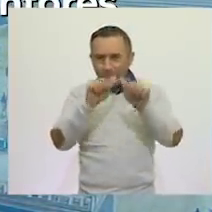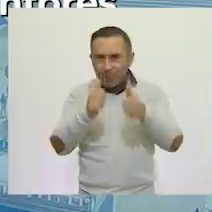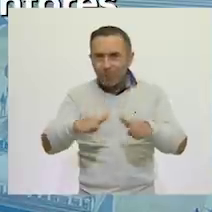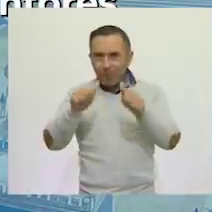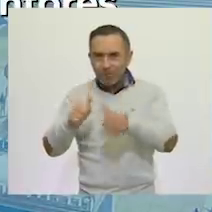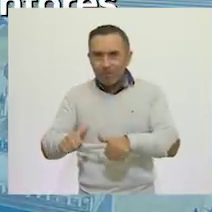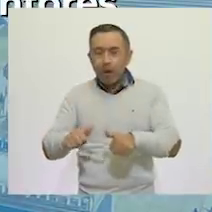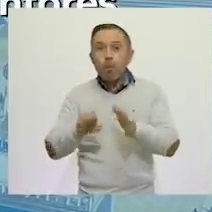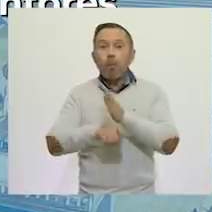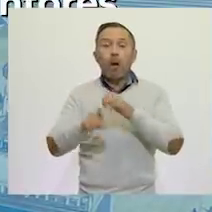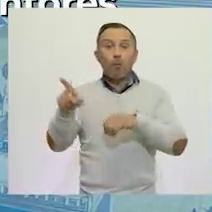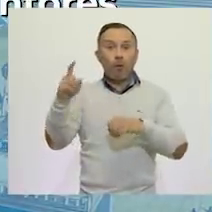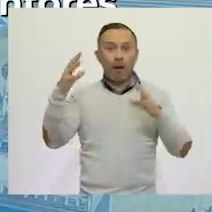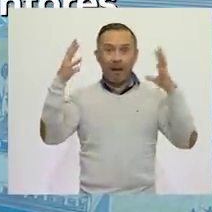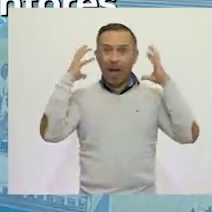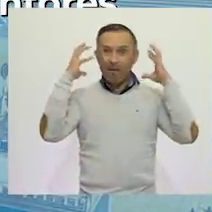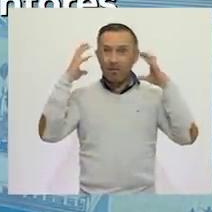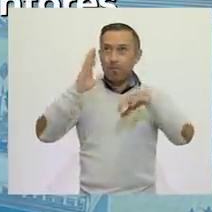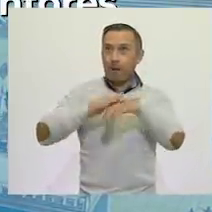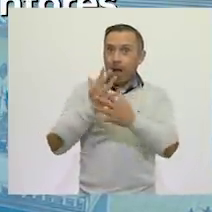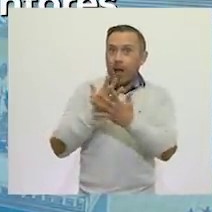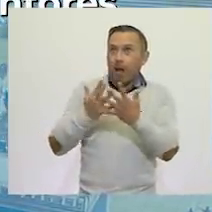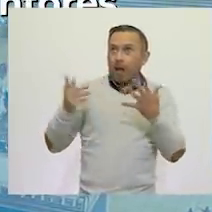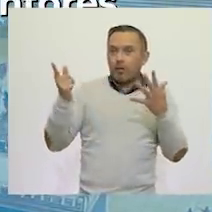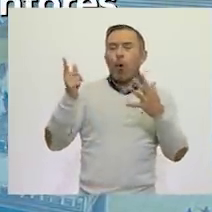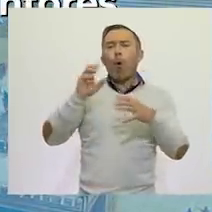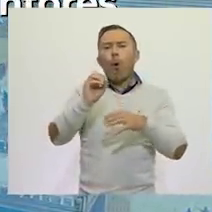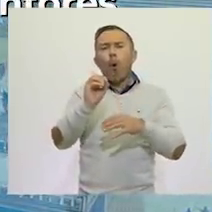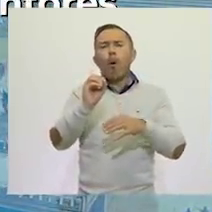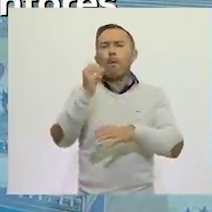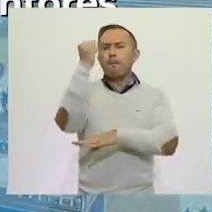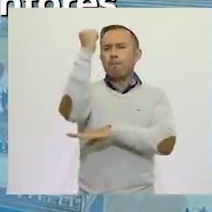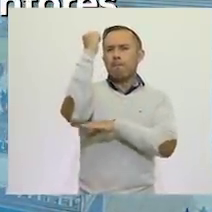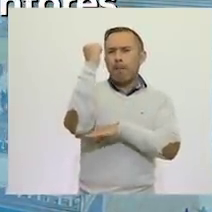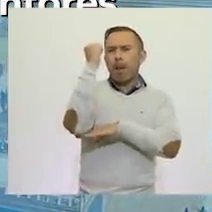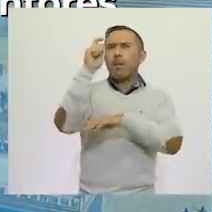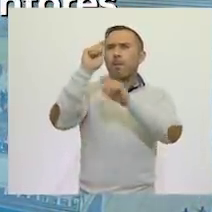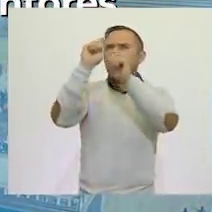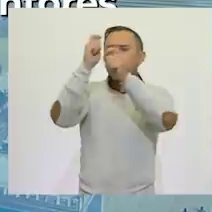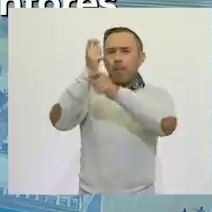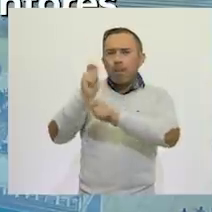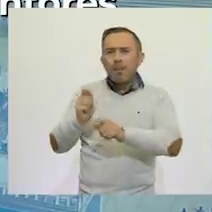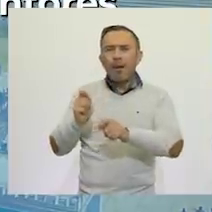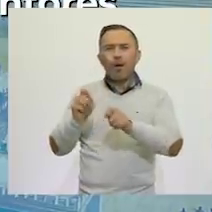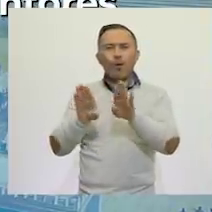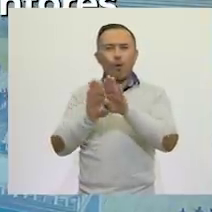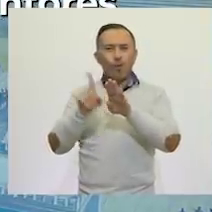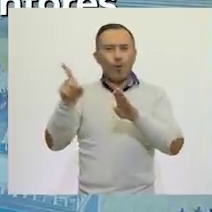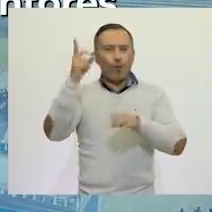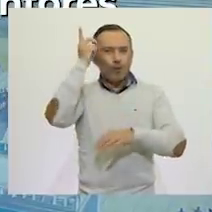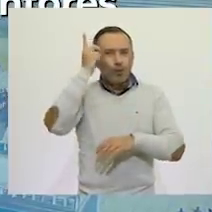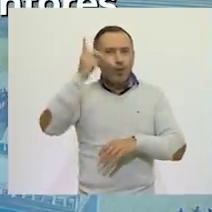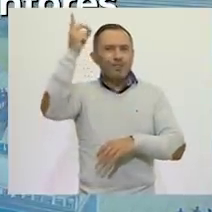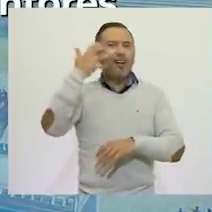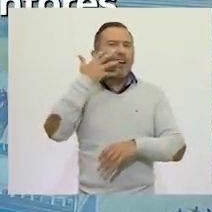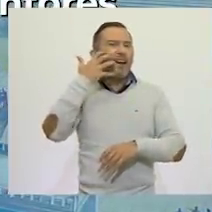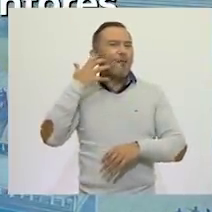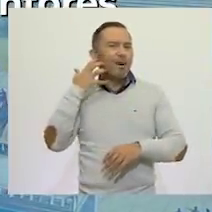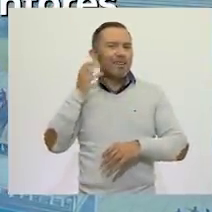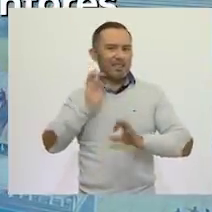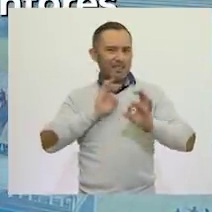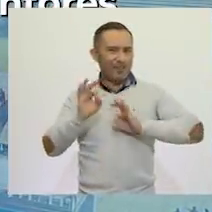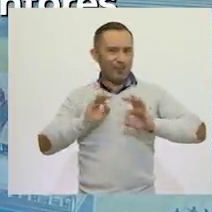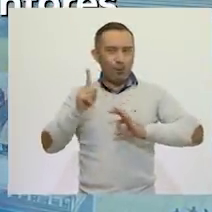cabezas colosales o figurillas que representaban al dios jaguar, el cual se cree que era su principal